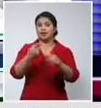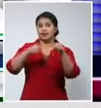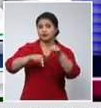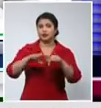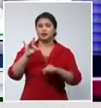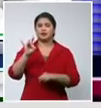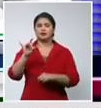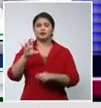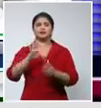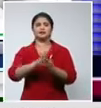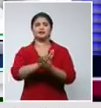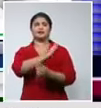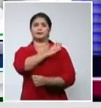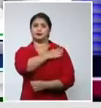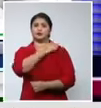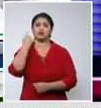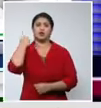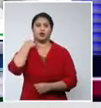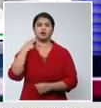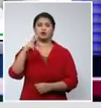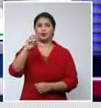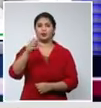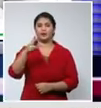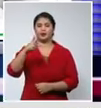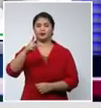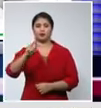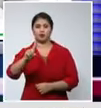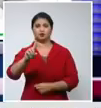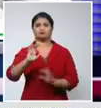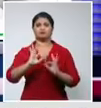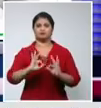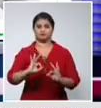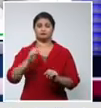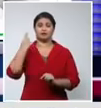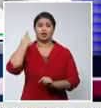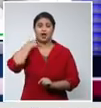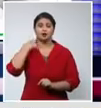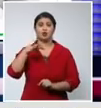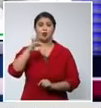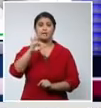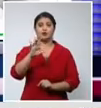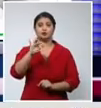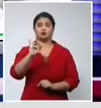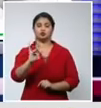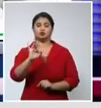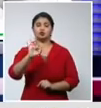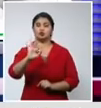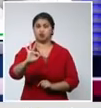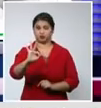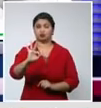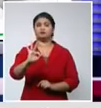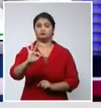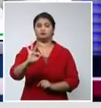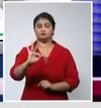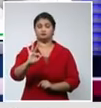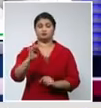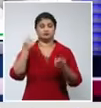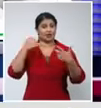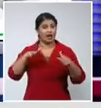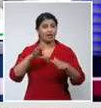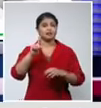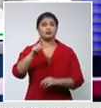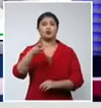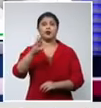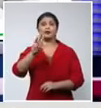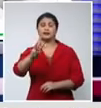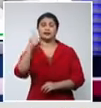de marzo de 2021. En 1878, hace ya 143 años, el